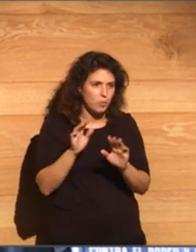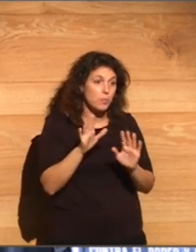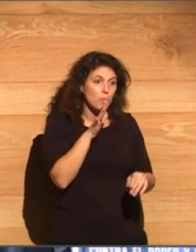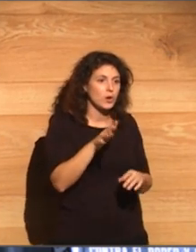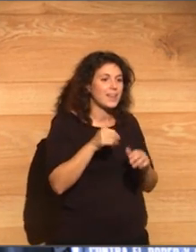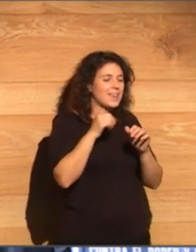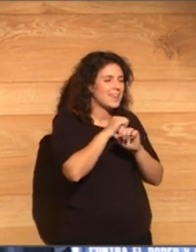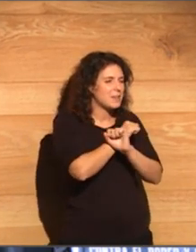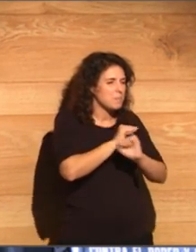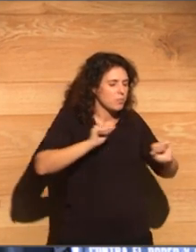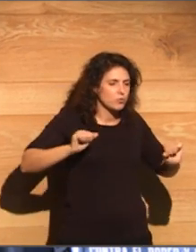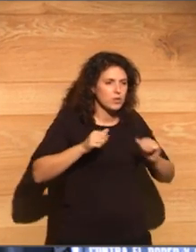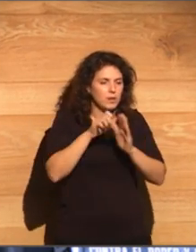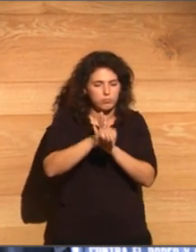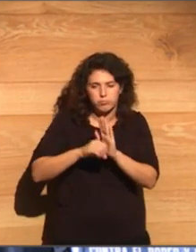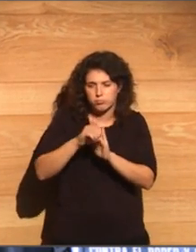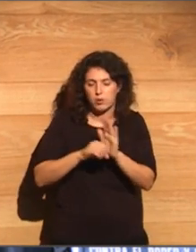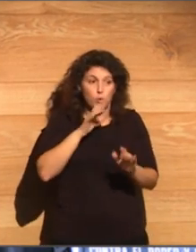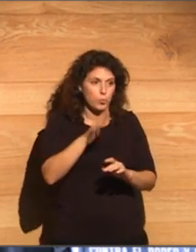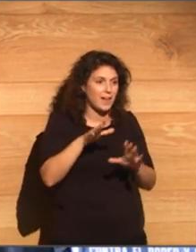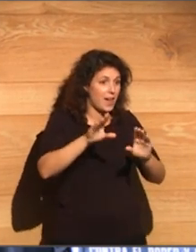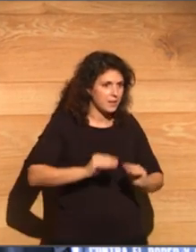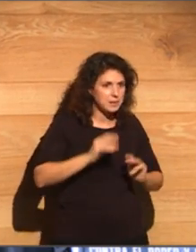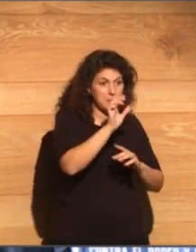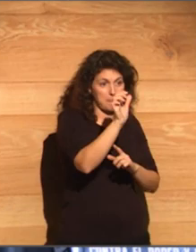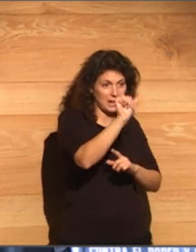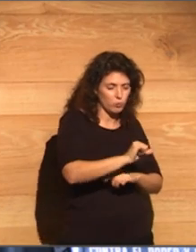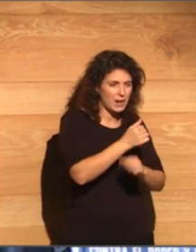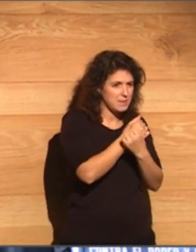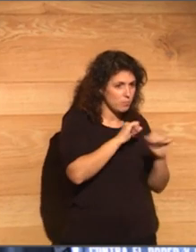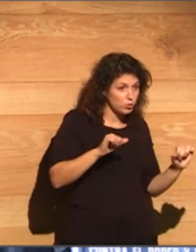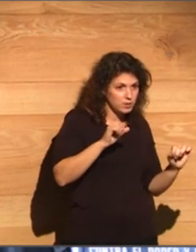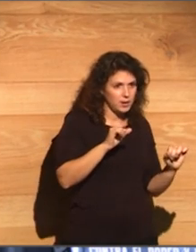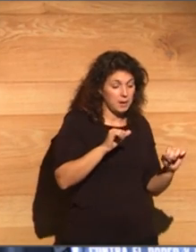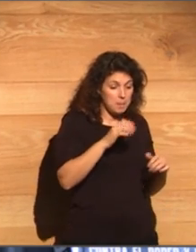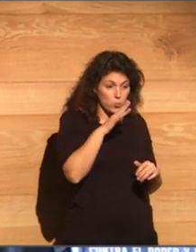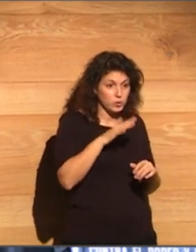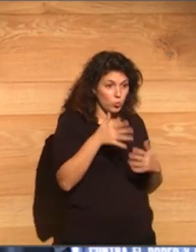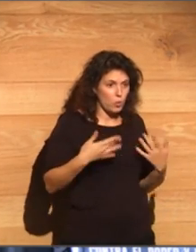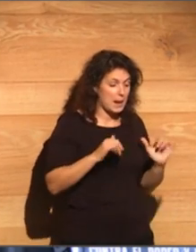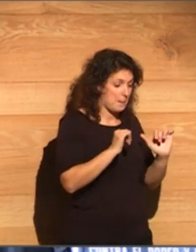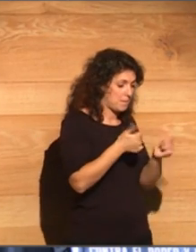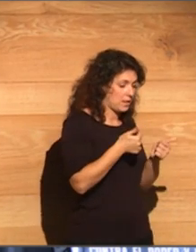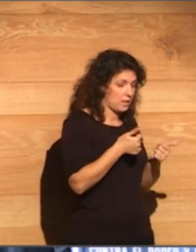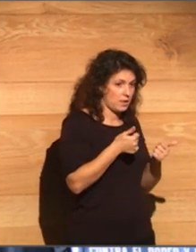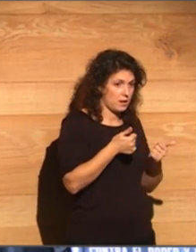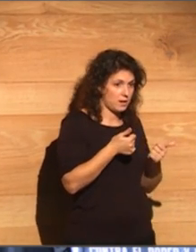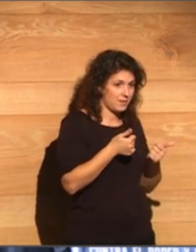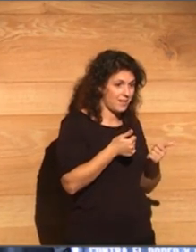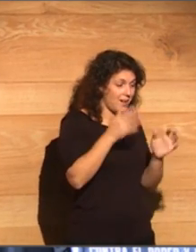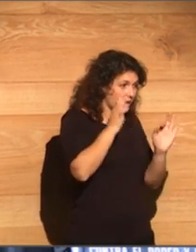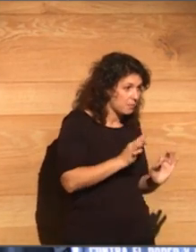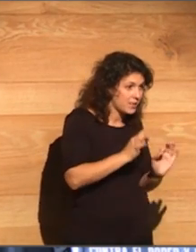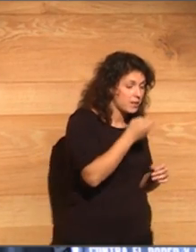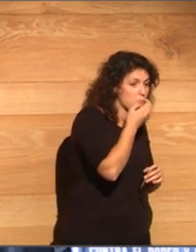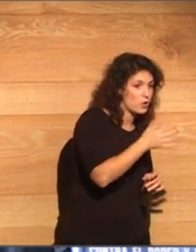imposible de rodar, porque no se podía aceptar esa película que para empezar no determinaba nuevamente quién era bueno y quién era